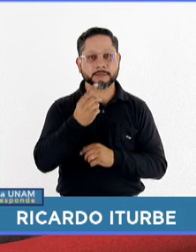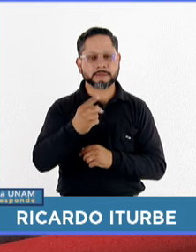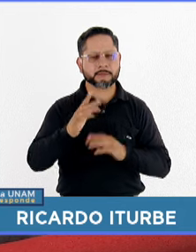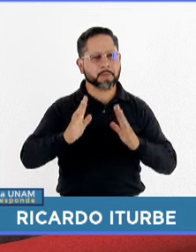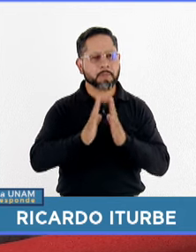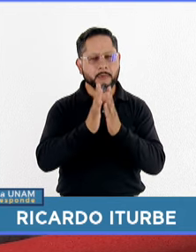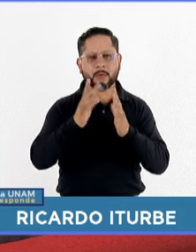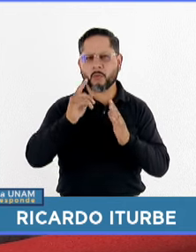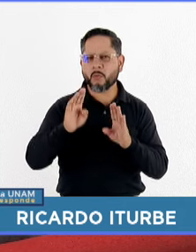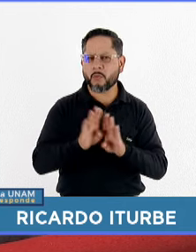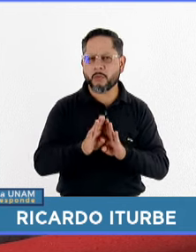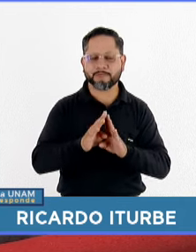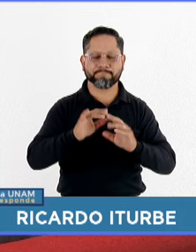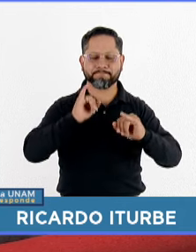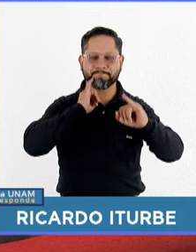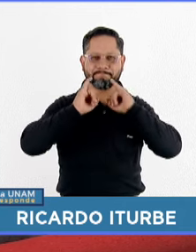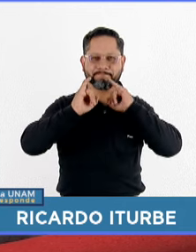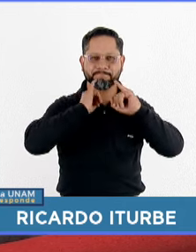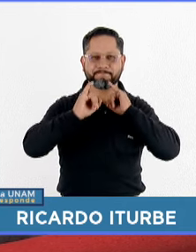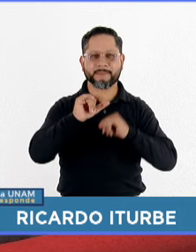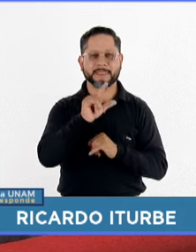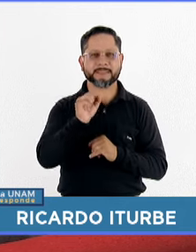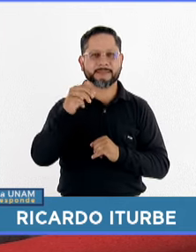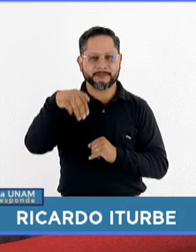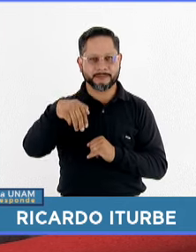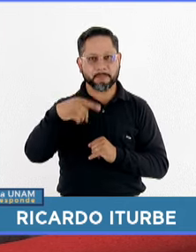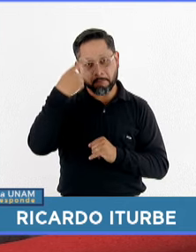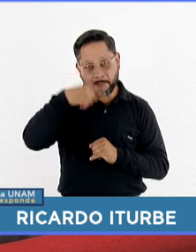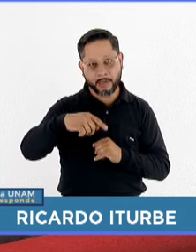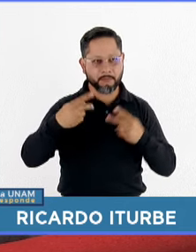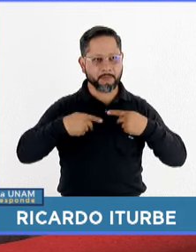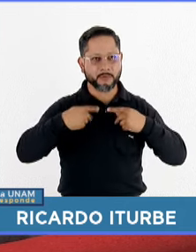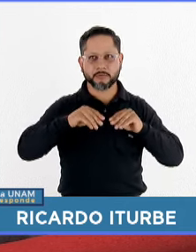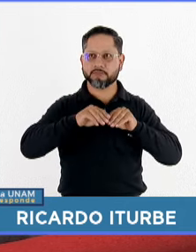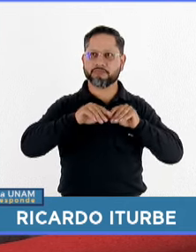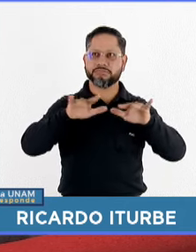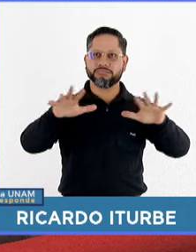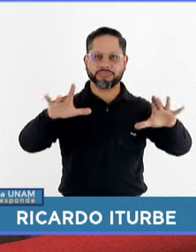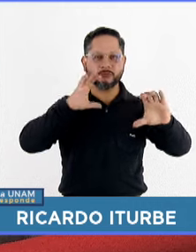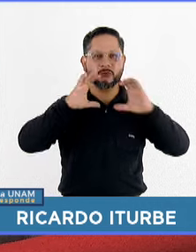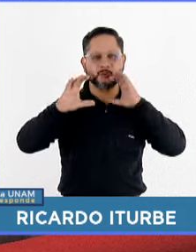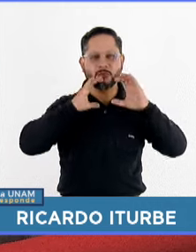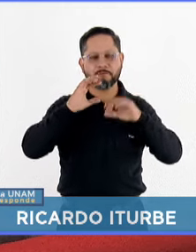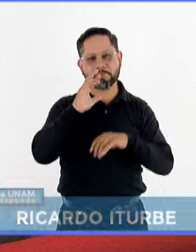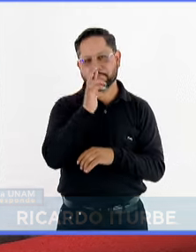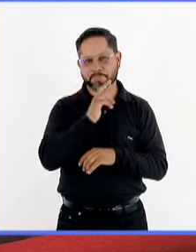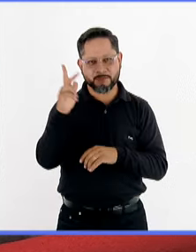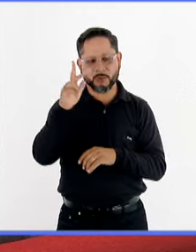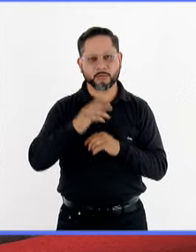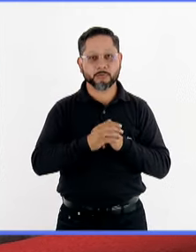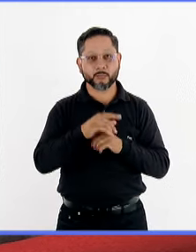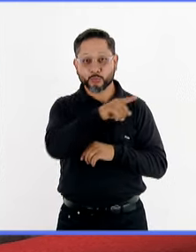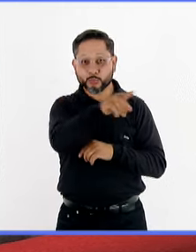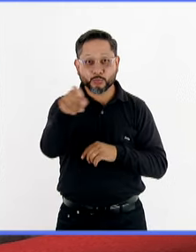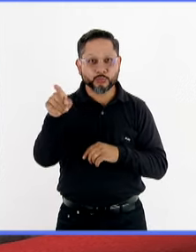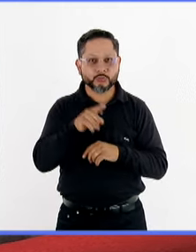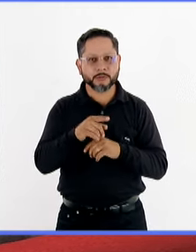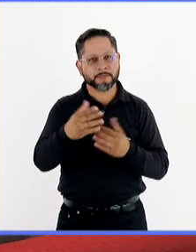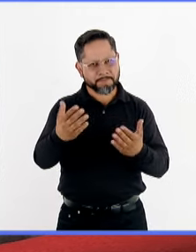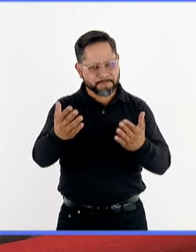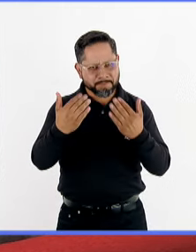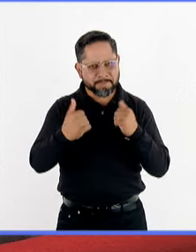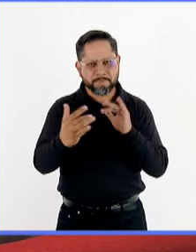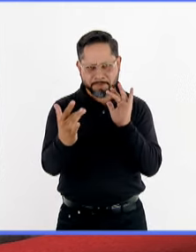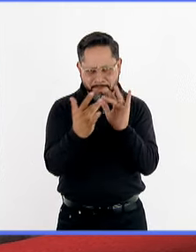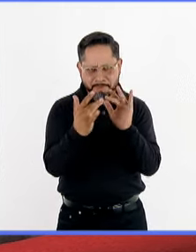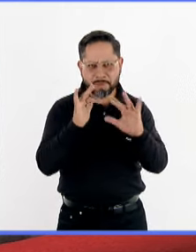su participación en la interpretación de lengua de señas mexicana que nos permite llegar a un público más amplio. Y a todos ustedes los invitamos a que se pongan en